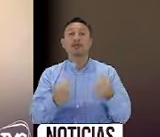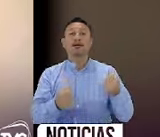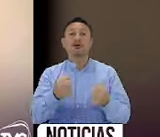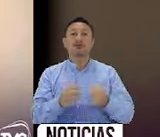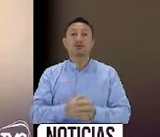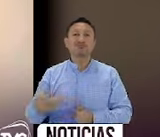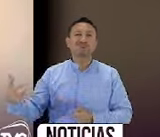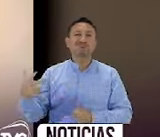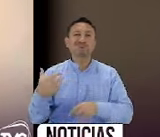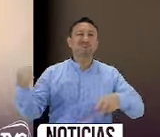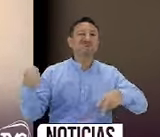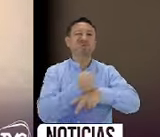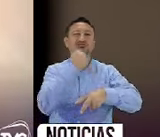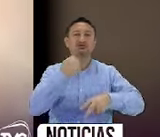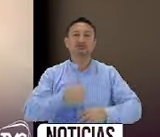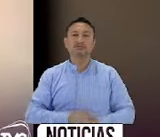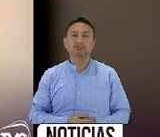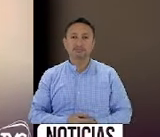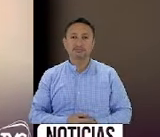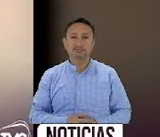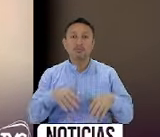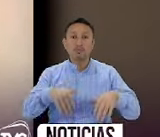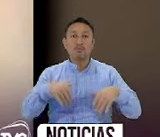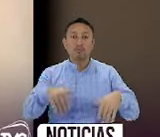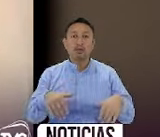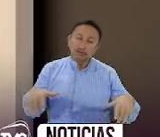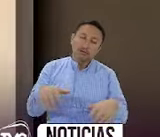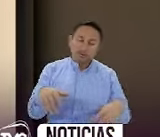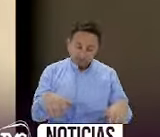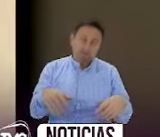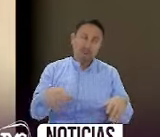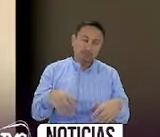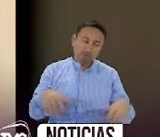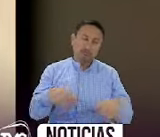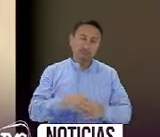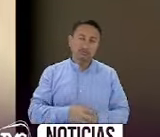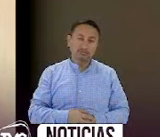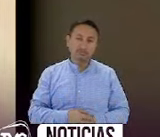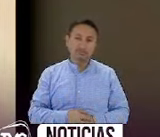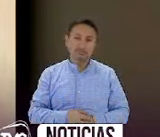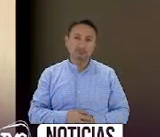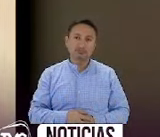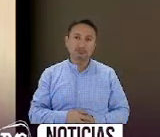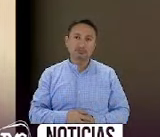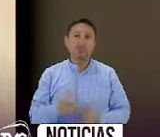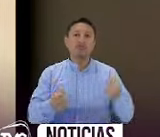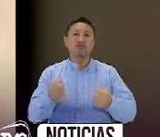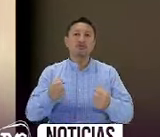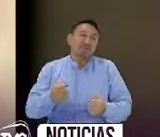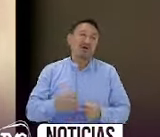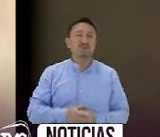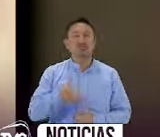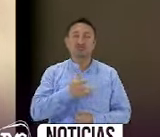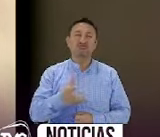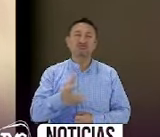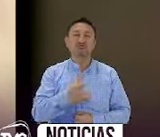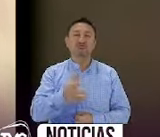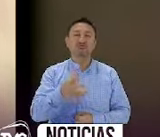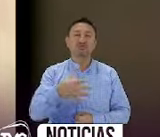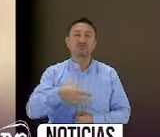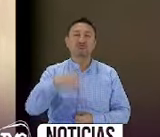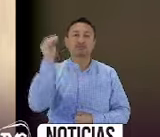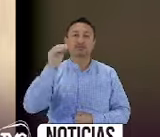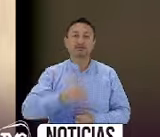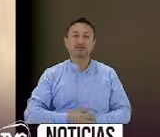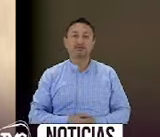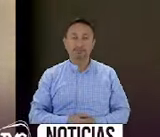arrolló. La mascota quedó agonizante, aullaba, y el vehículo siguió su camino, como si no hubiese pasado